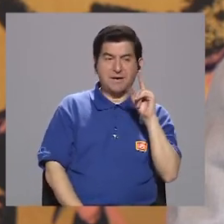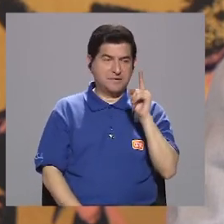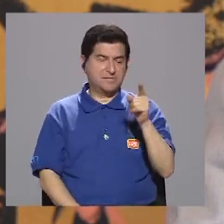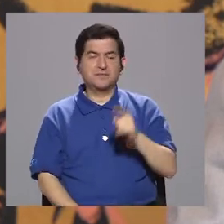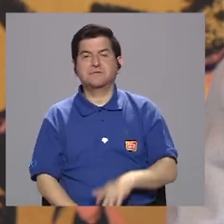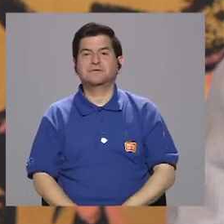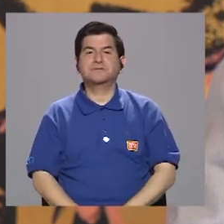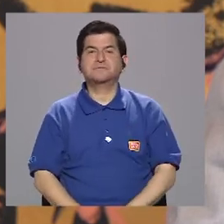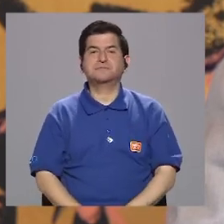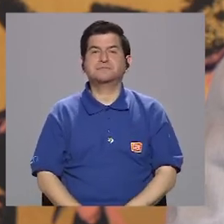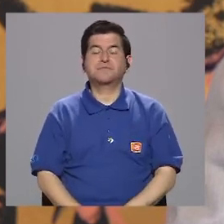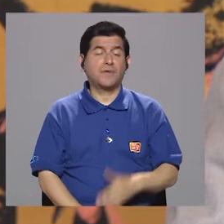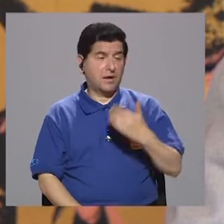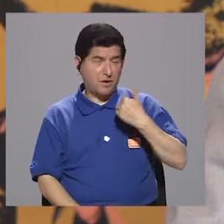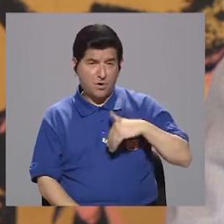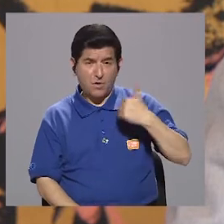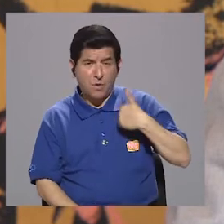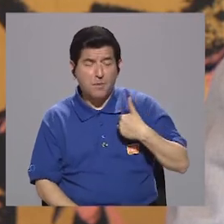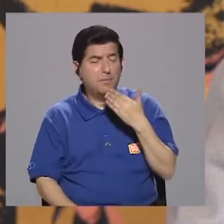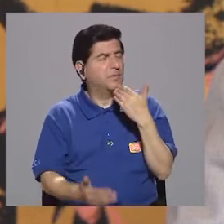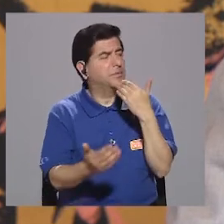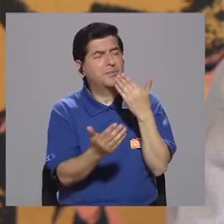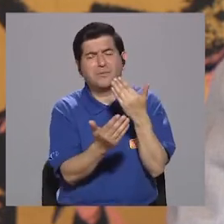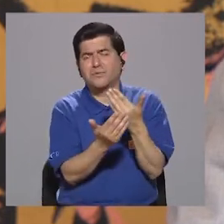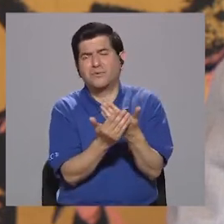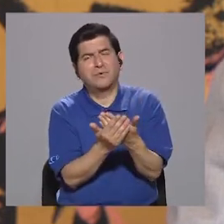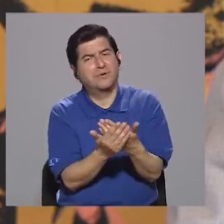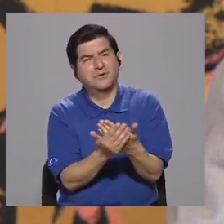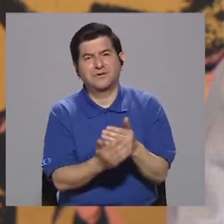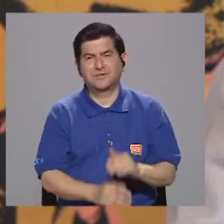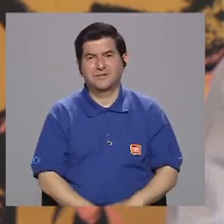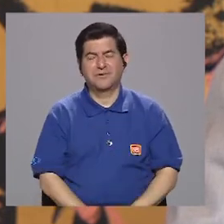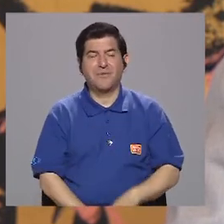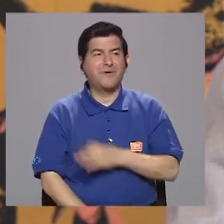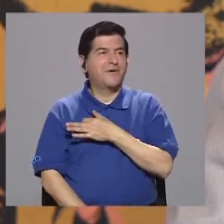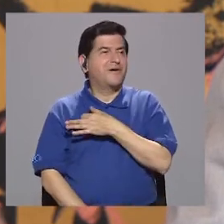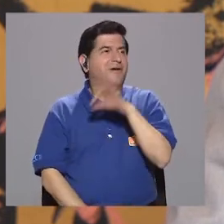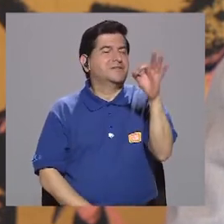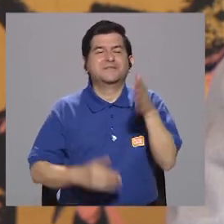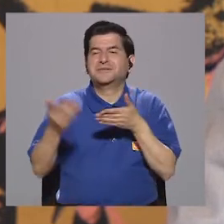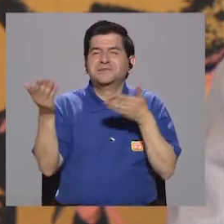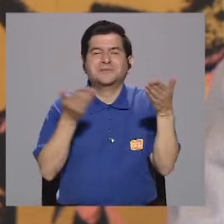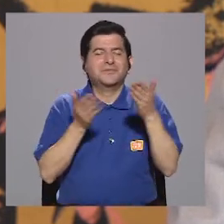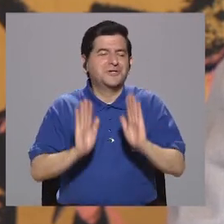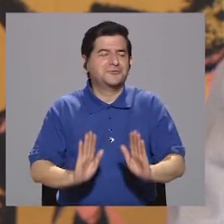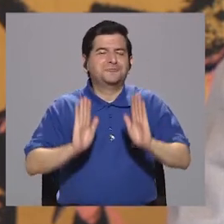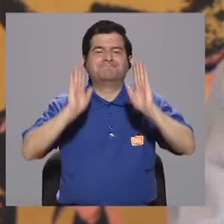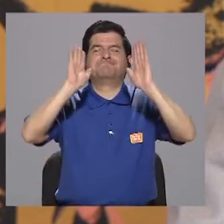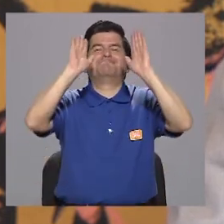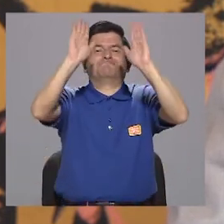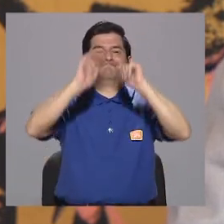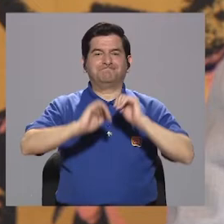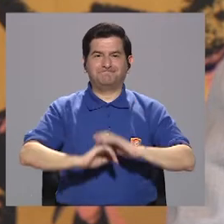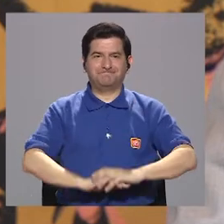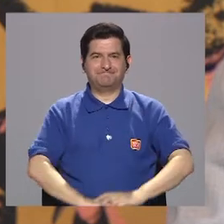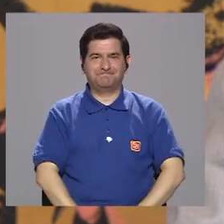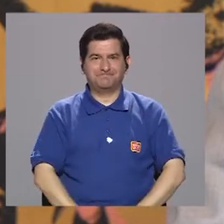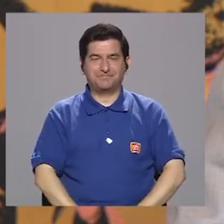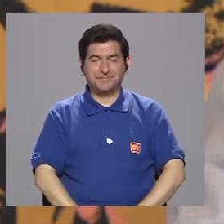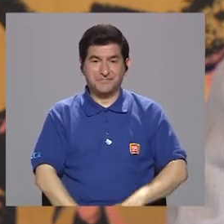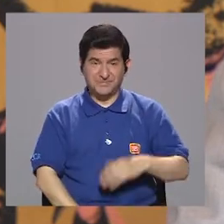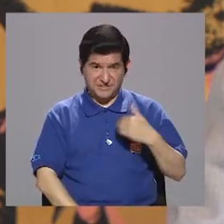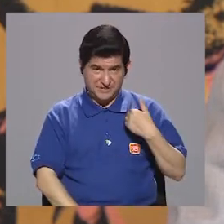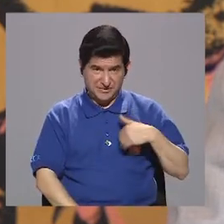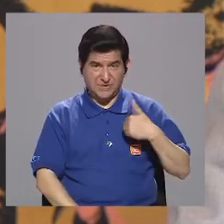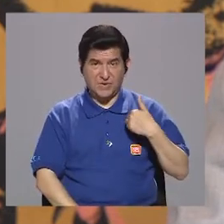él. Un hombre sumamente bondadoso, con un espíritu de servicio extraordinario. Un